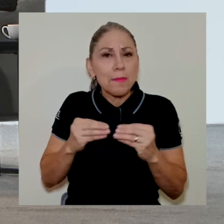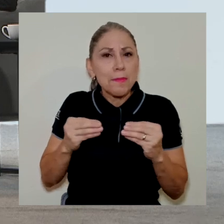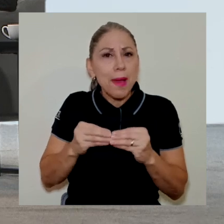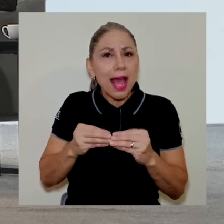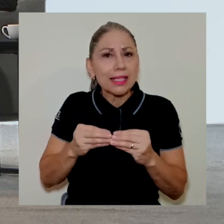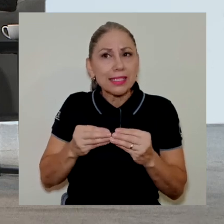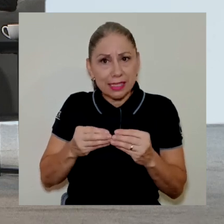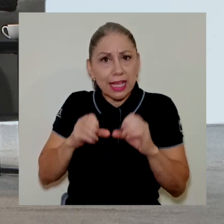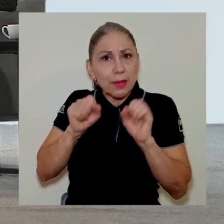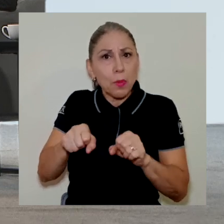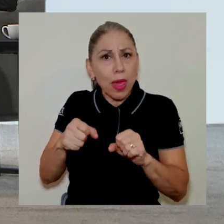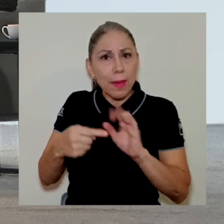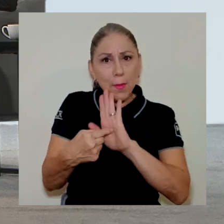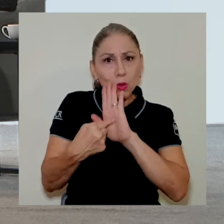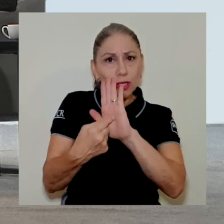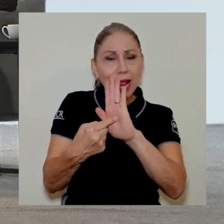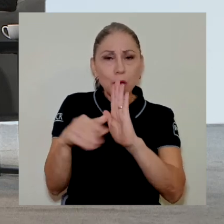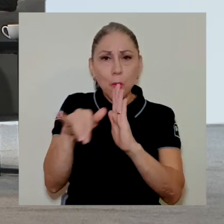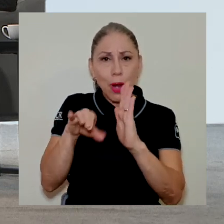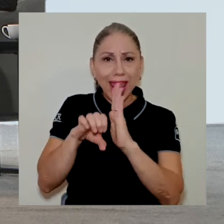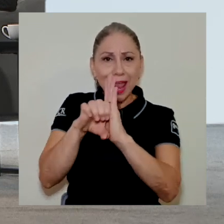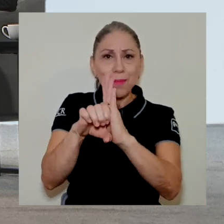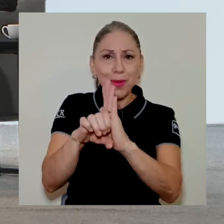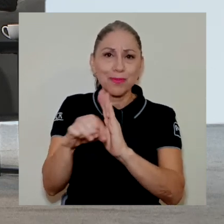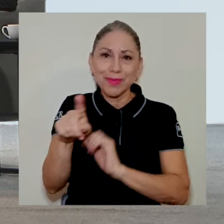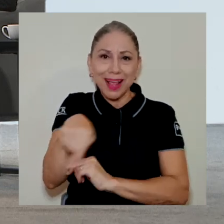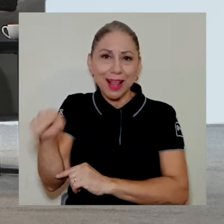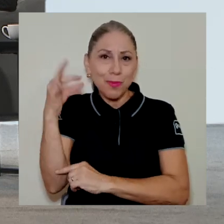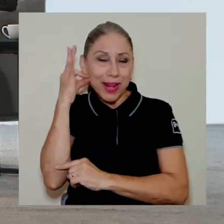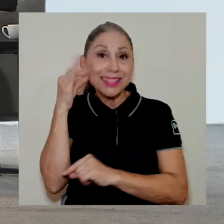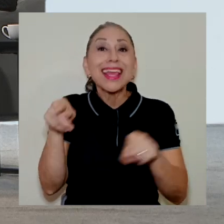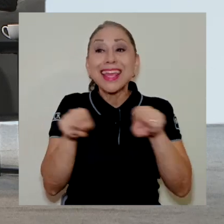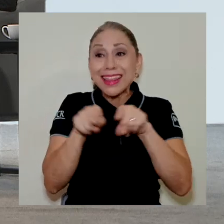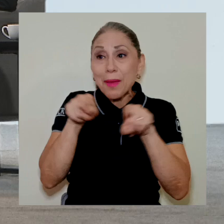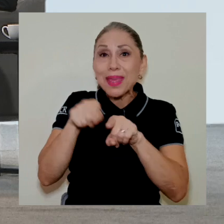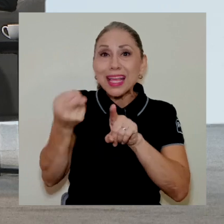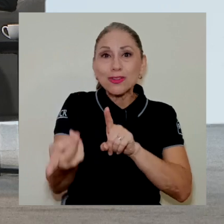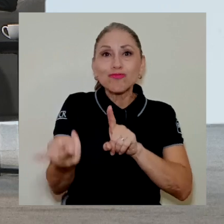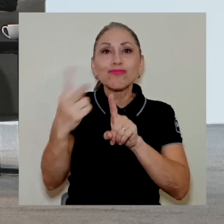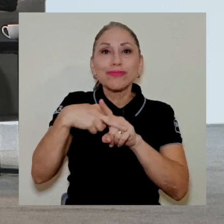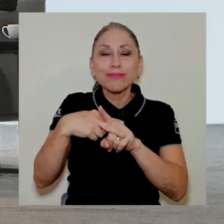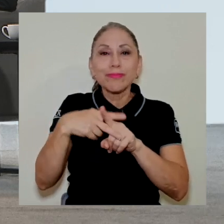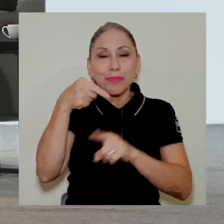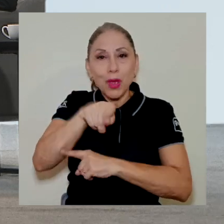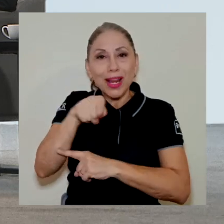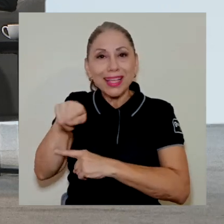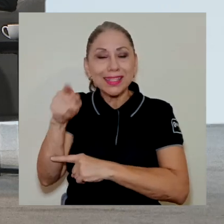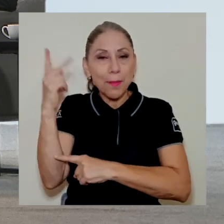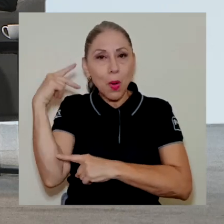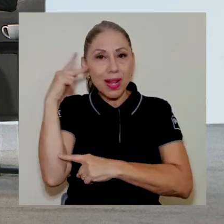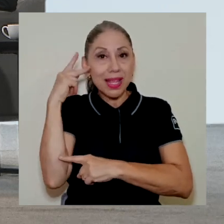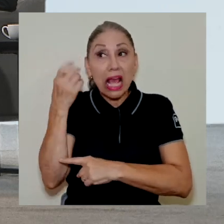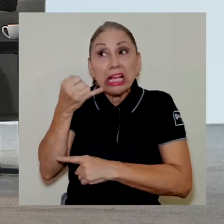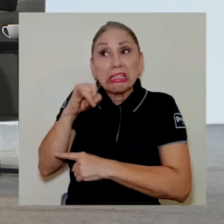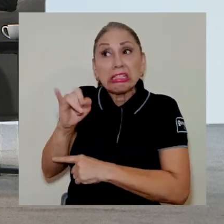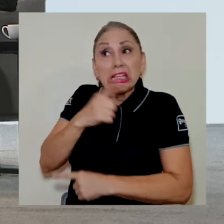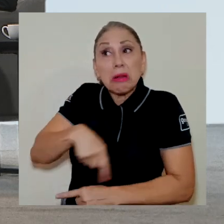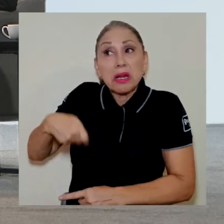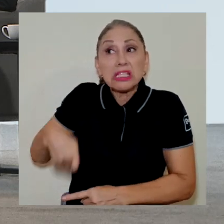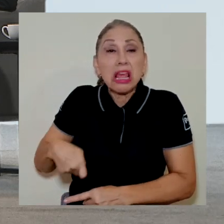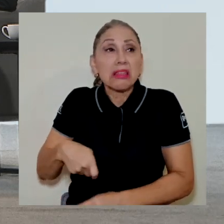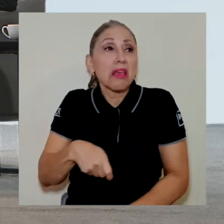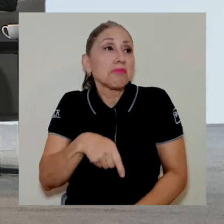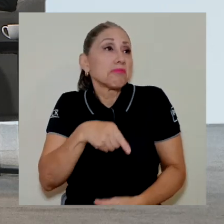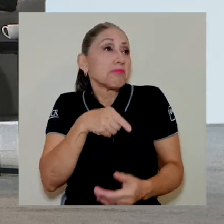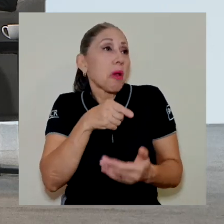ejemplificante como para las mujeres. Y obviamente eso también se traduce en la violencia política, ¿verdad? Porque si el presidente